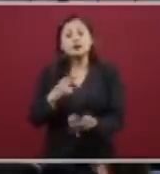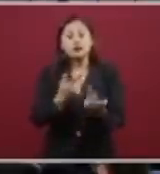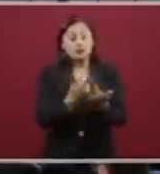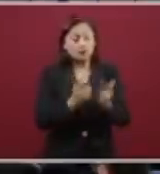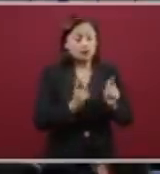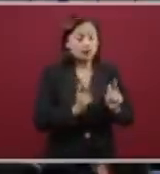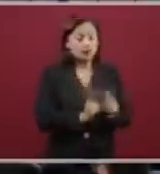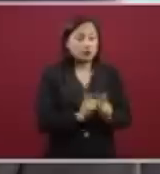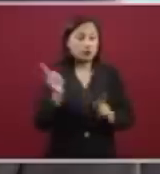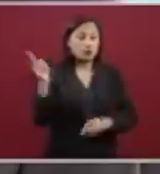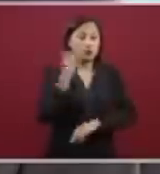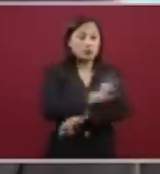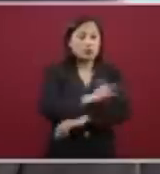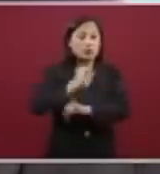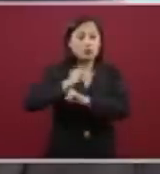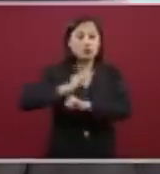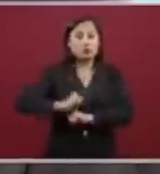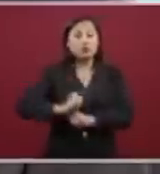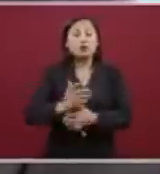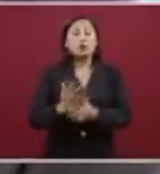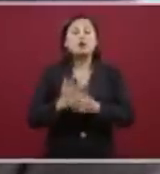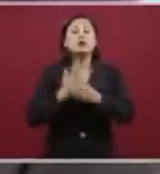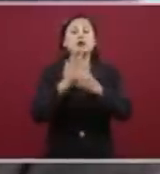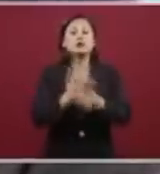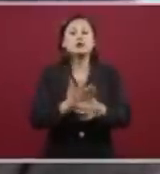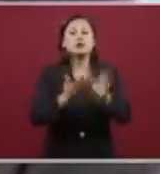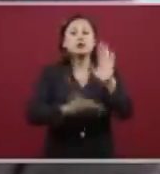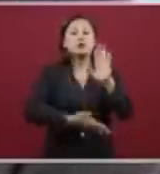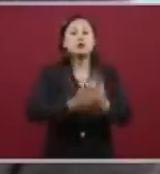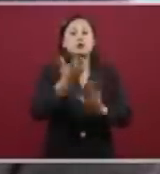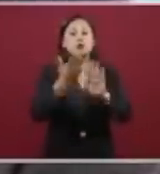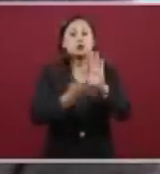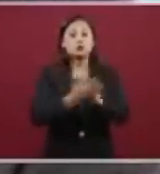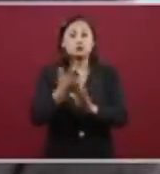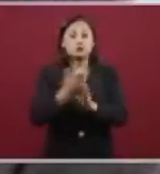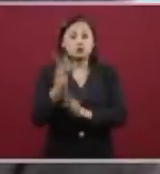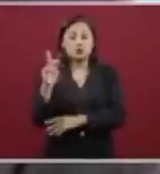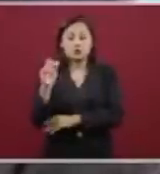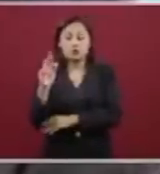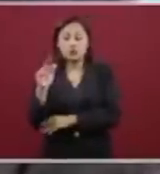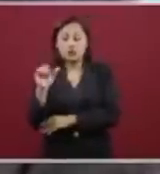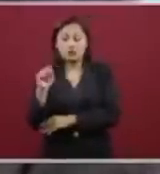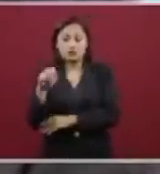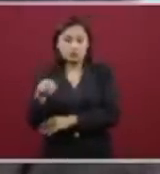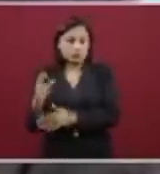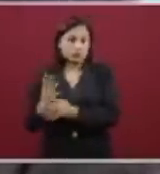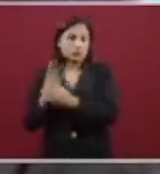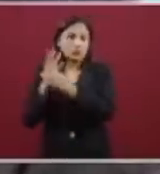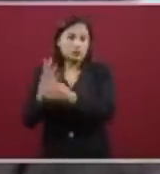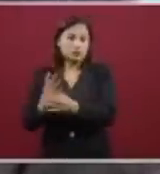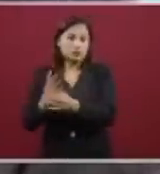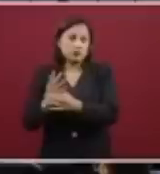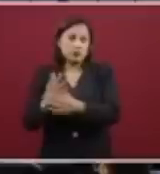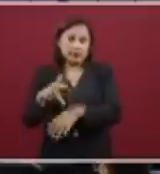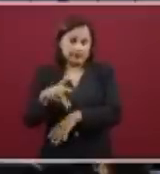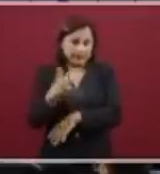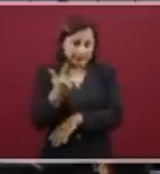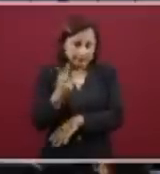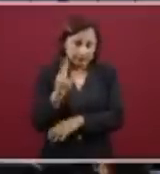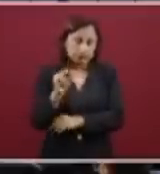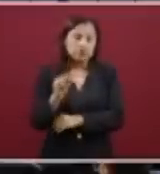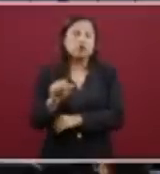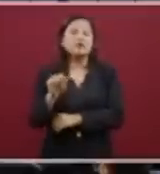informó que la construcción de la primera fase que según parsons costaría no 13.3 sino 16 mil